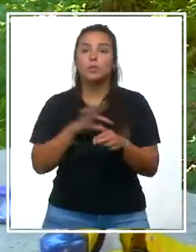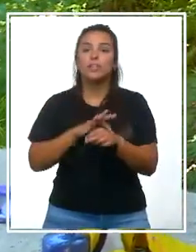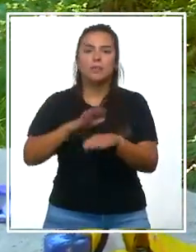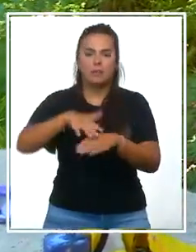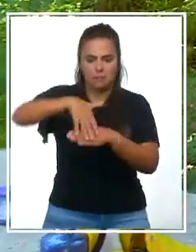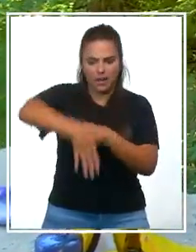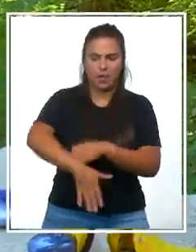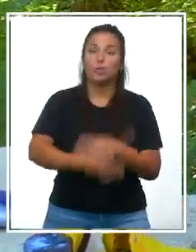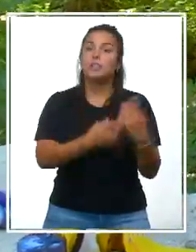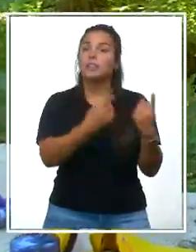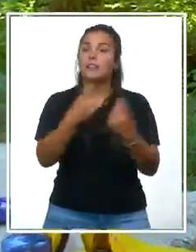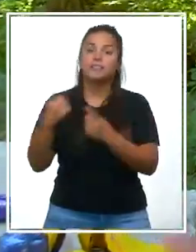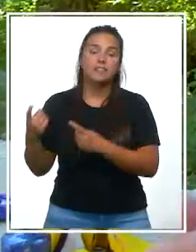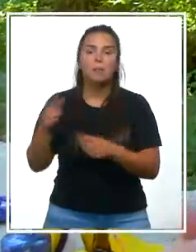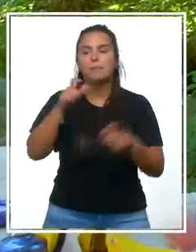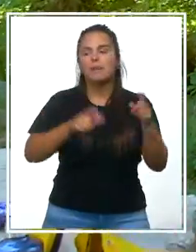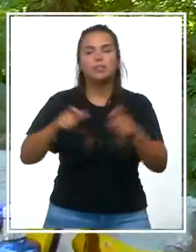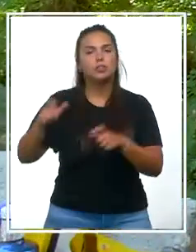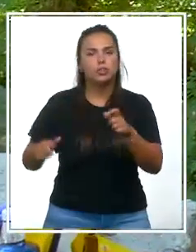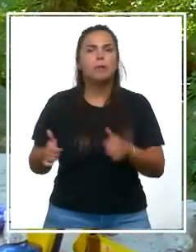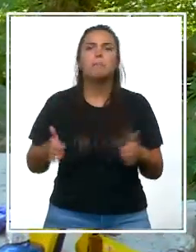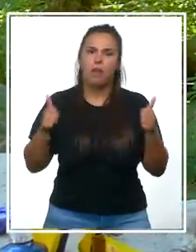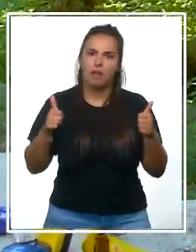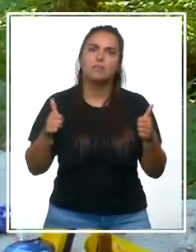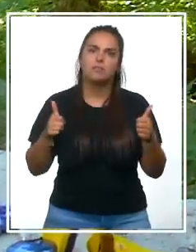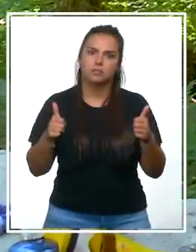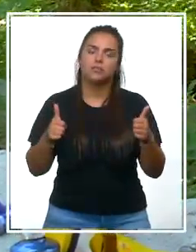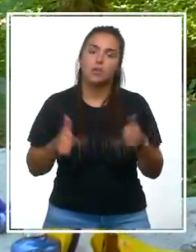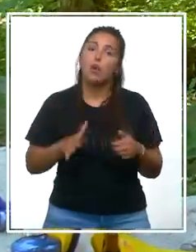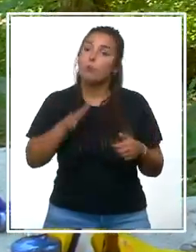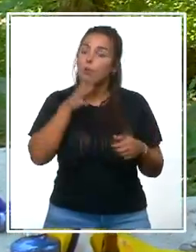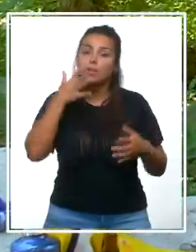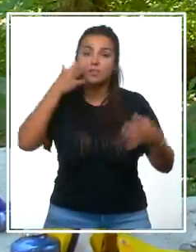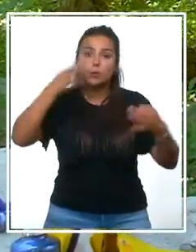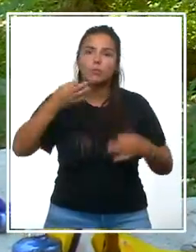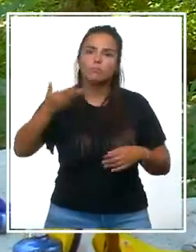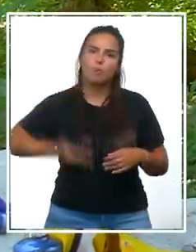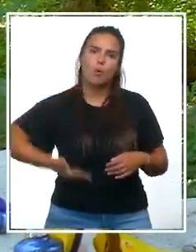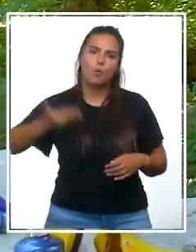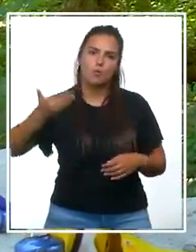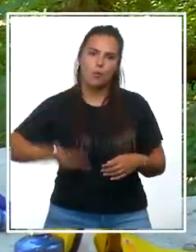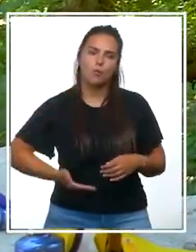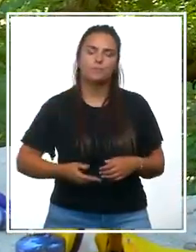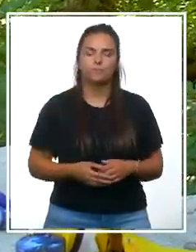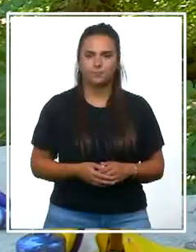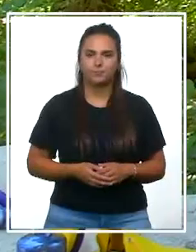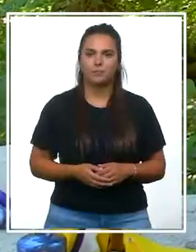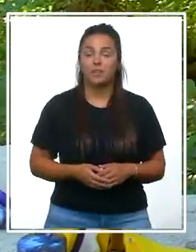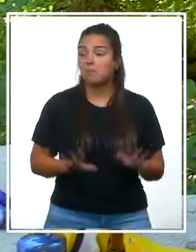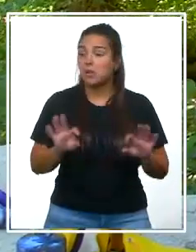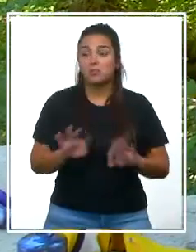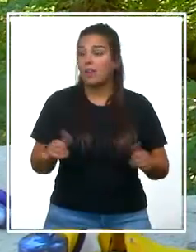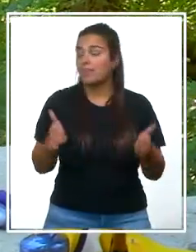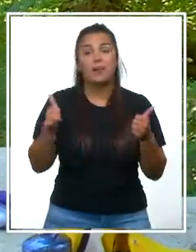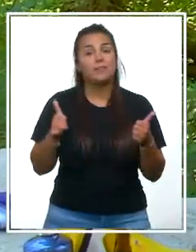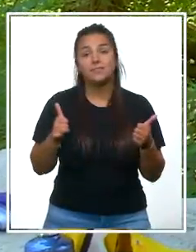barranco. Necesitamos más personas de lo habitual, porque la seguridad es súper importante. Pero nada